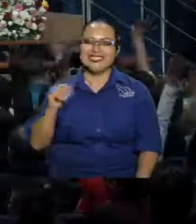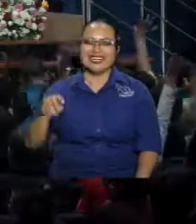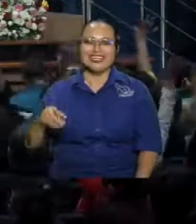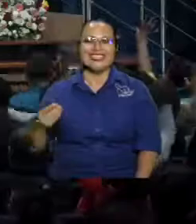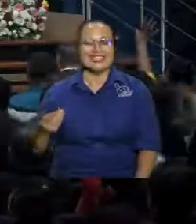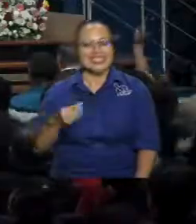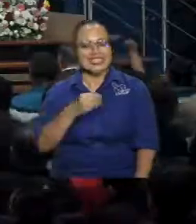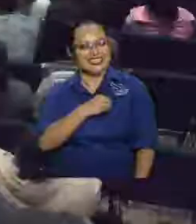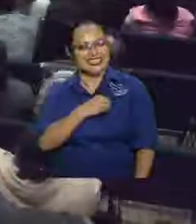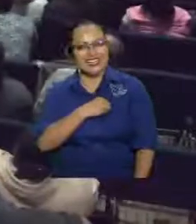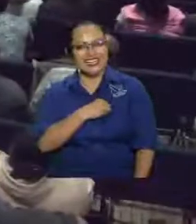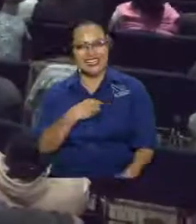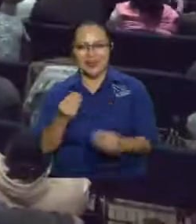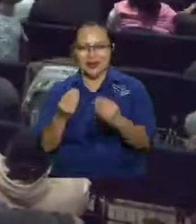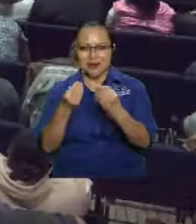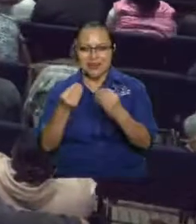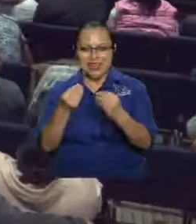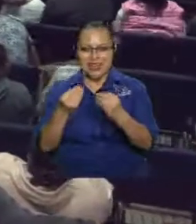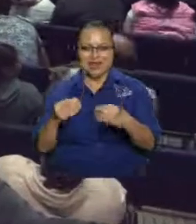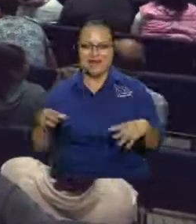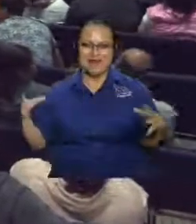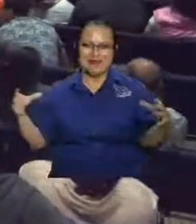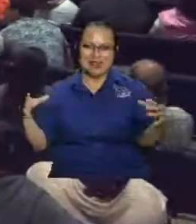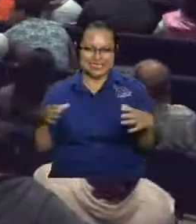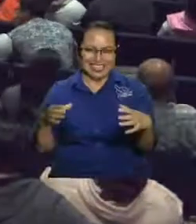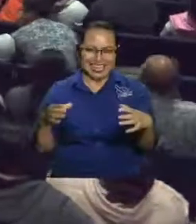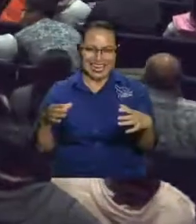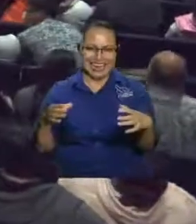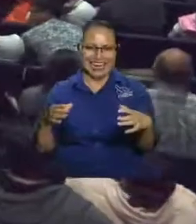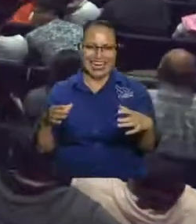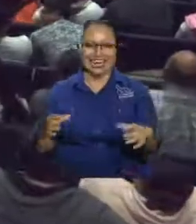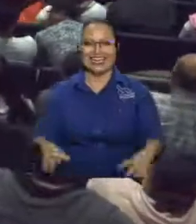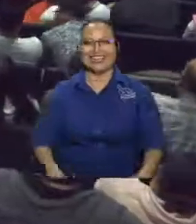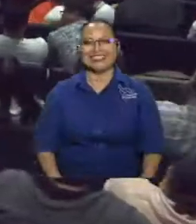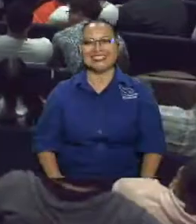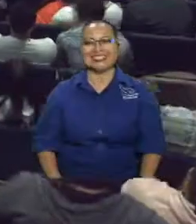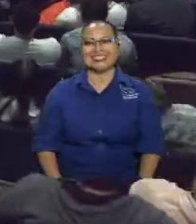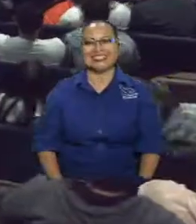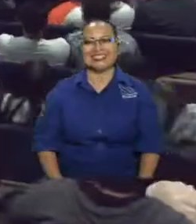¿Quién tiene ganas de comer pastel? ¡Ala, eh!